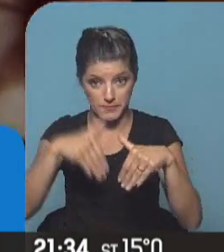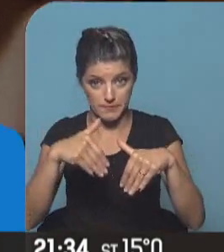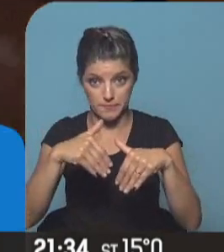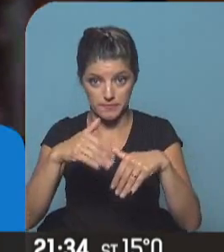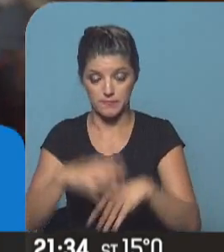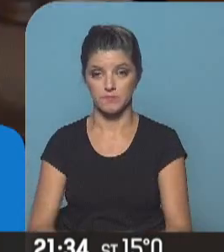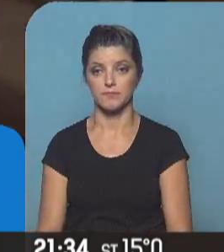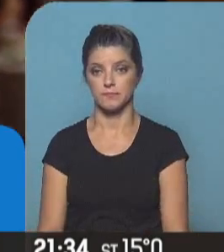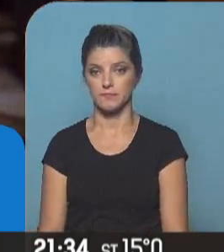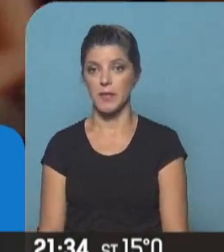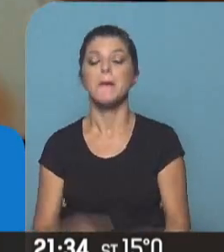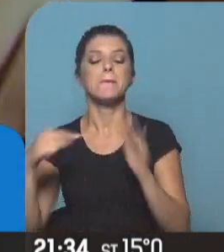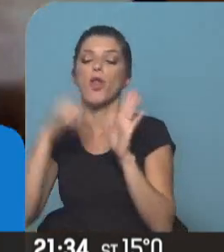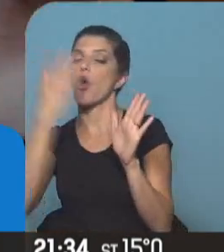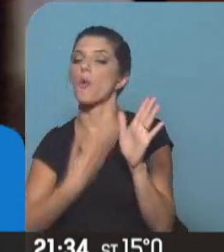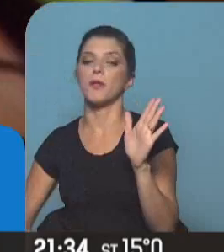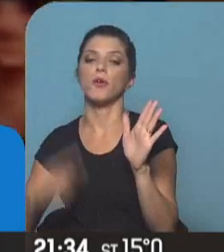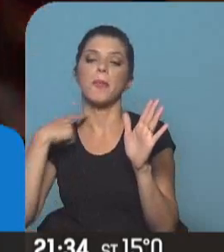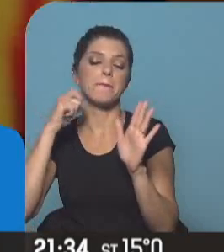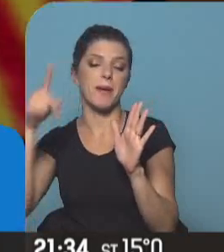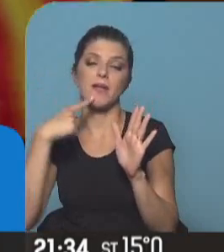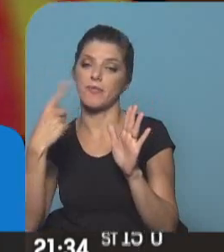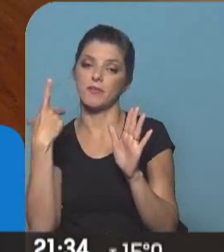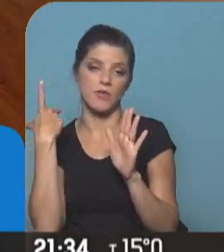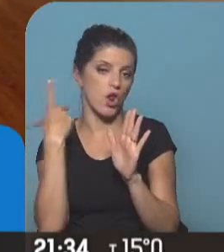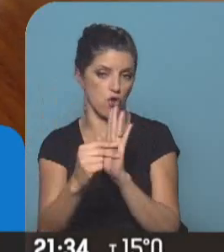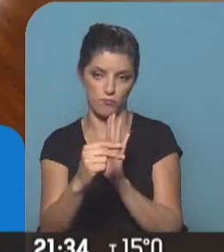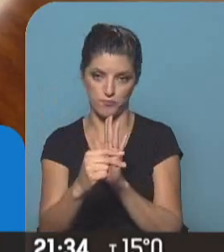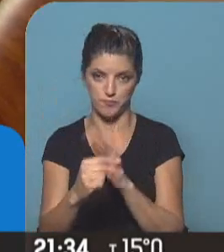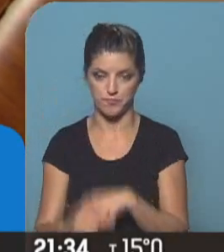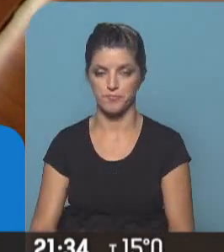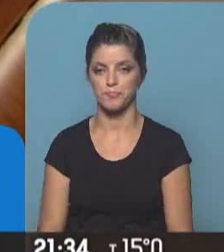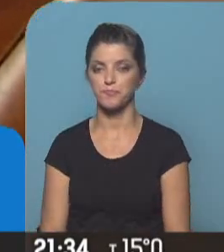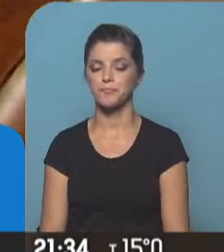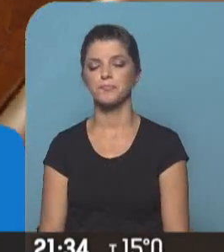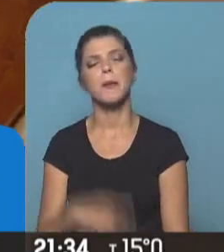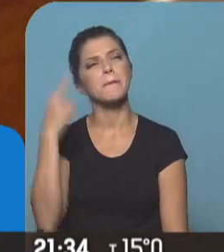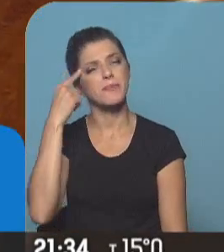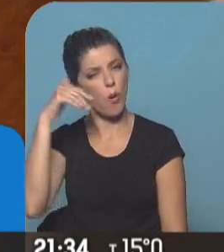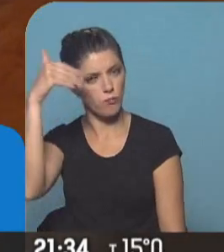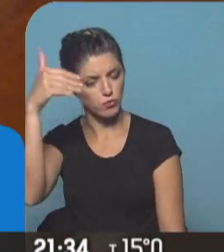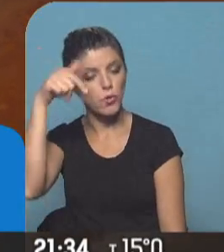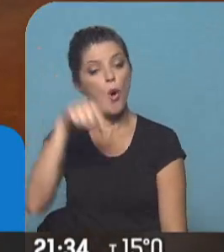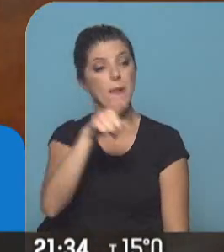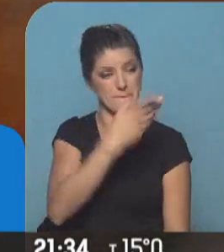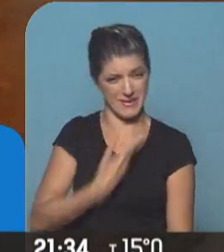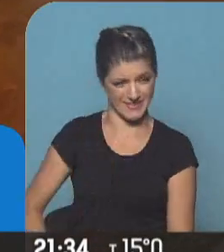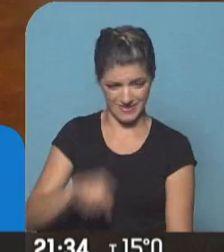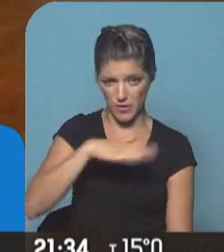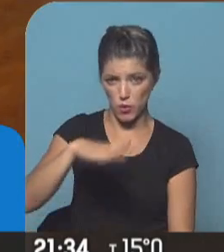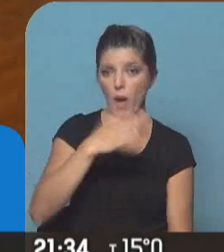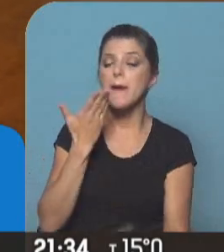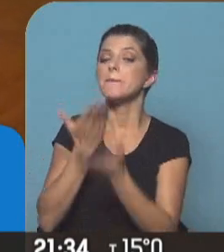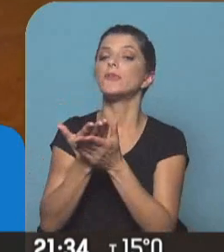es algo a lo que el gobierno espera ni el partido socializa tampoco están disponiendo hacia adelante hoy el presidente catalán pidió una mediación internacional